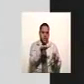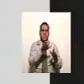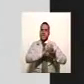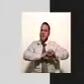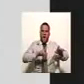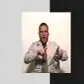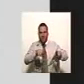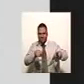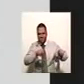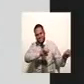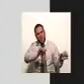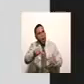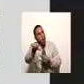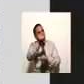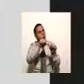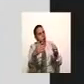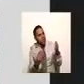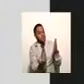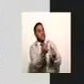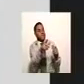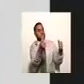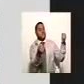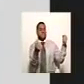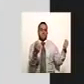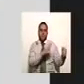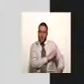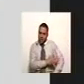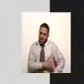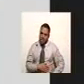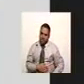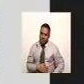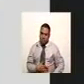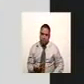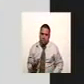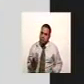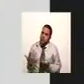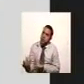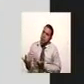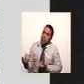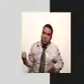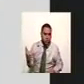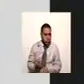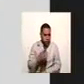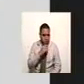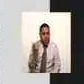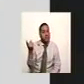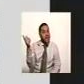tampoco se cumplió. Y era una condicionalidad también presentada al Banco Interamericano de Desarrollo.